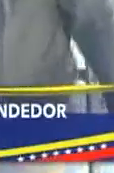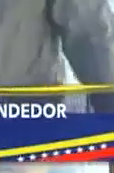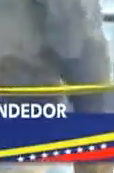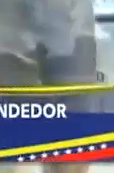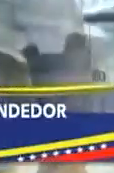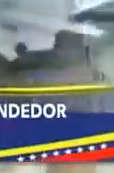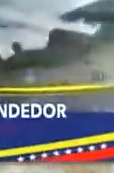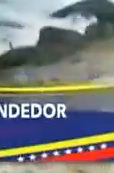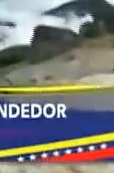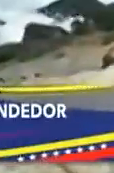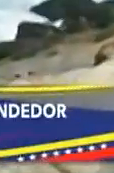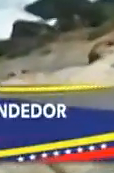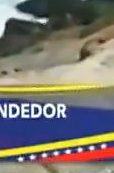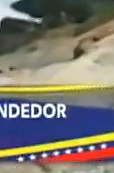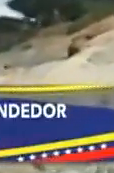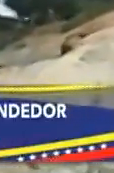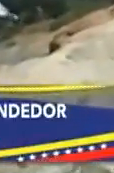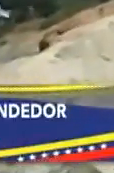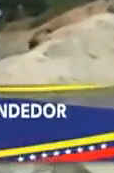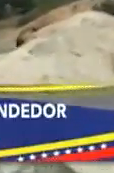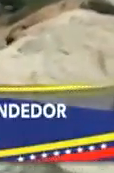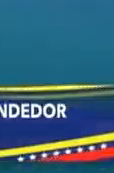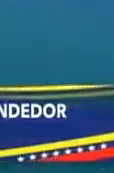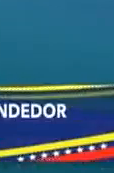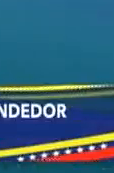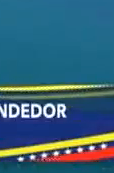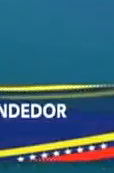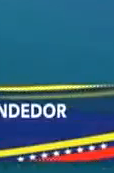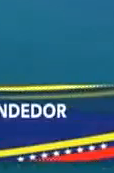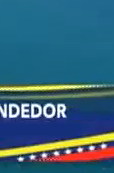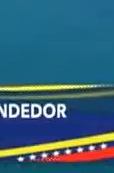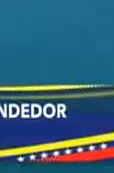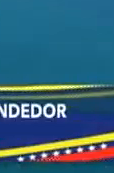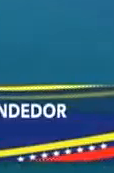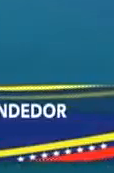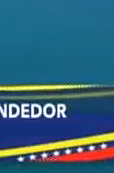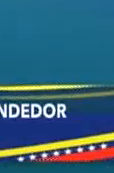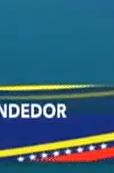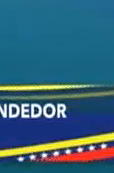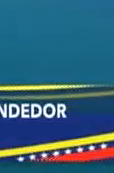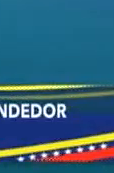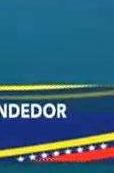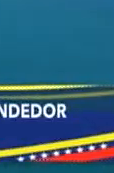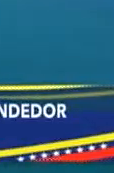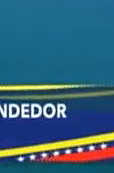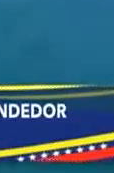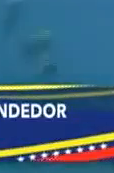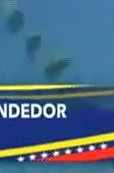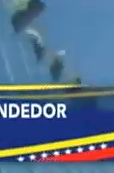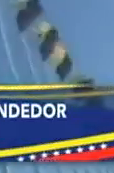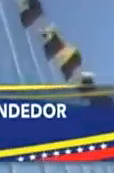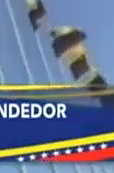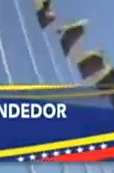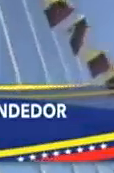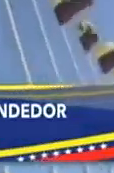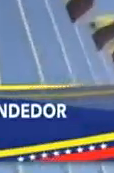250 mil millones de dólares. Aquí podemos apreciar al presidente de la República Bolivariana de